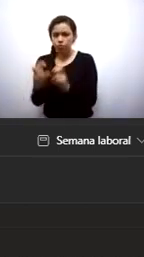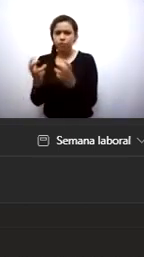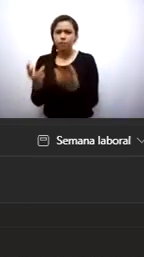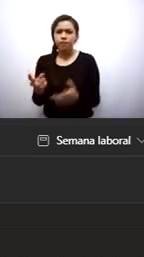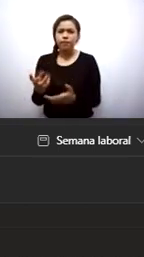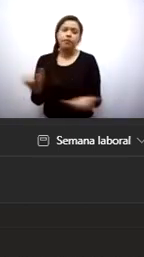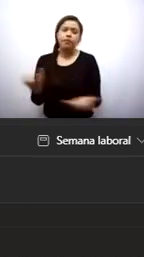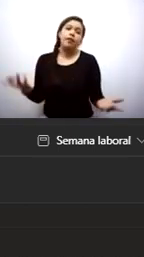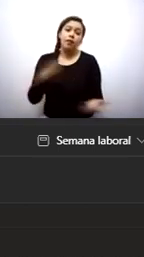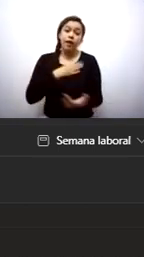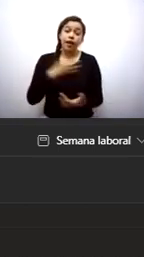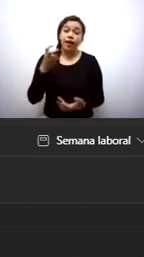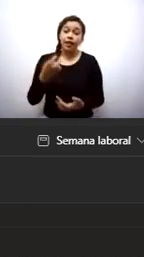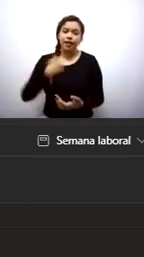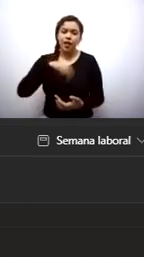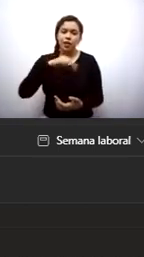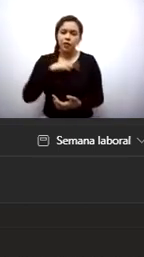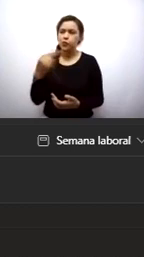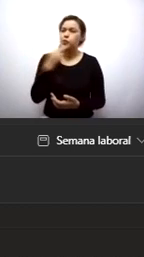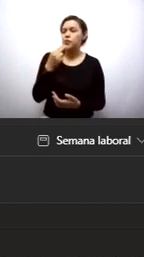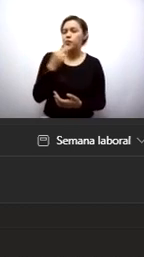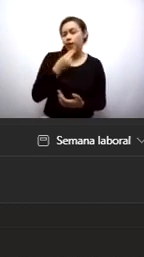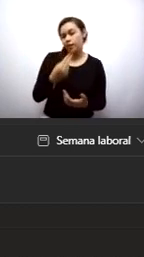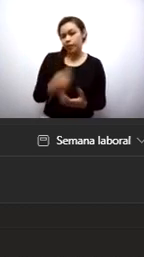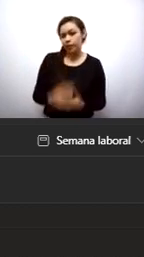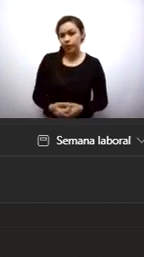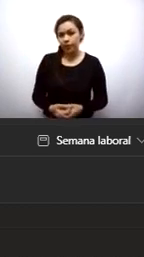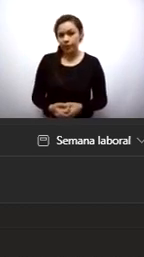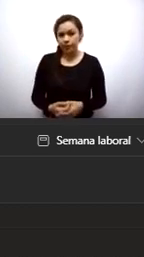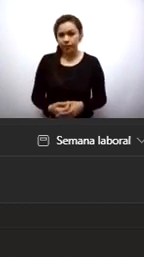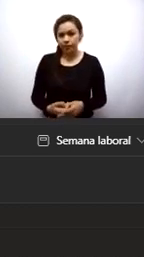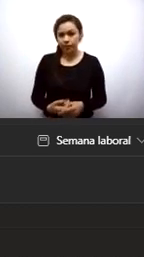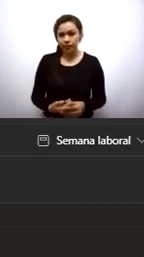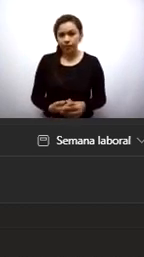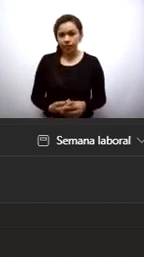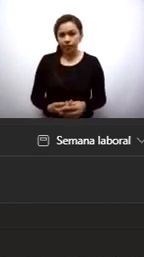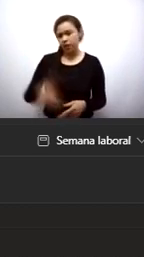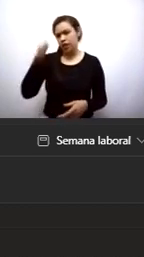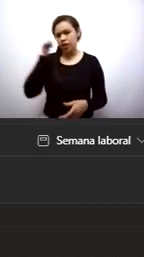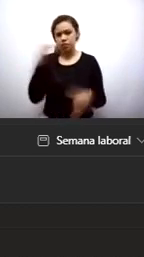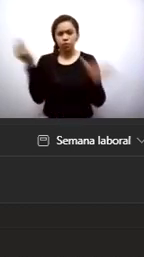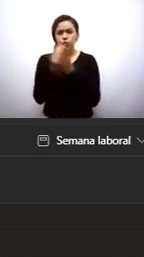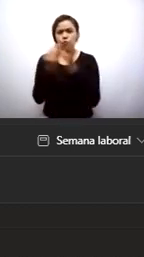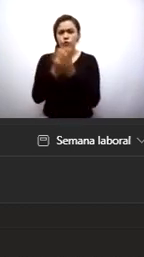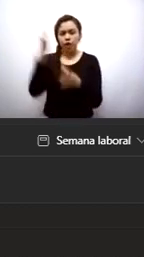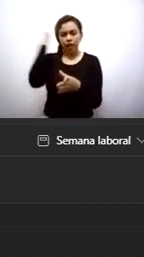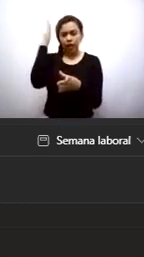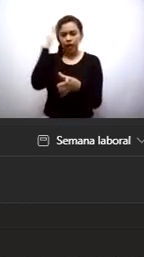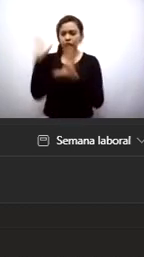toca a nosotros utilizar cada sesión de tutoría con los chicos, cada